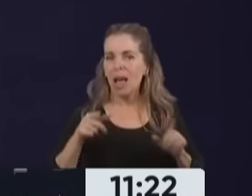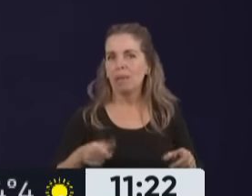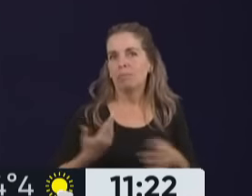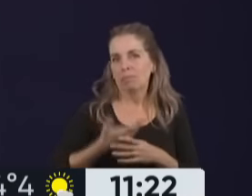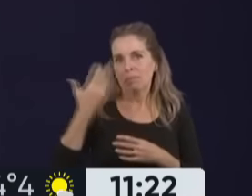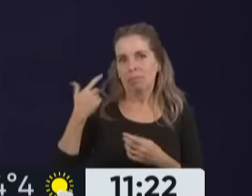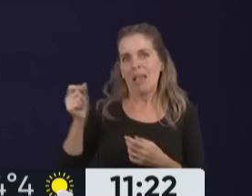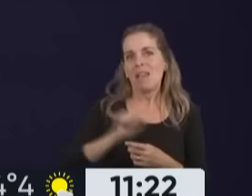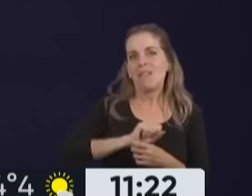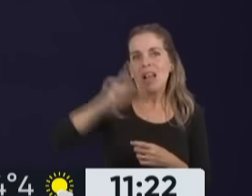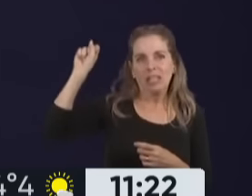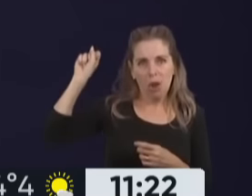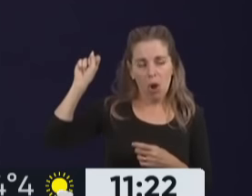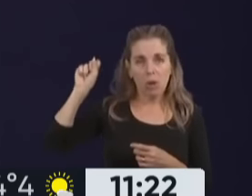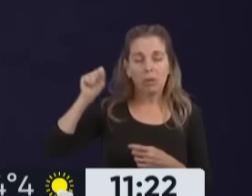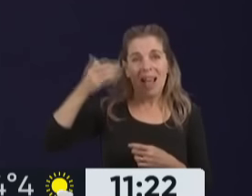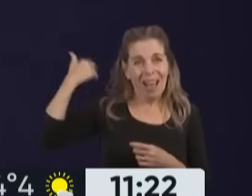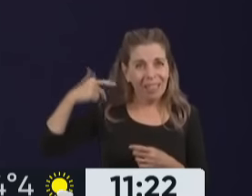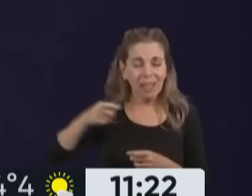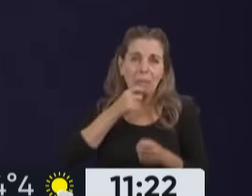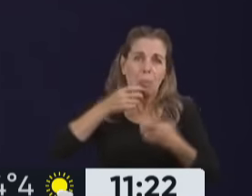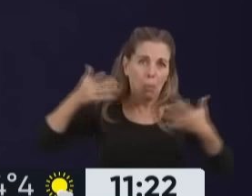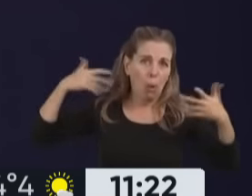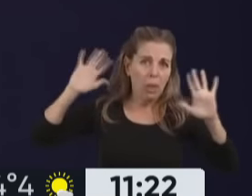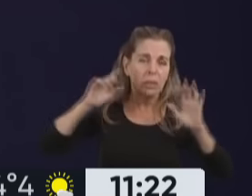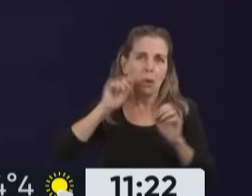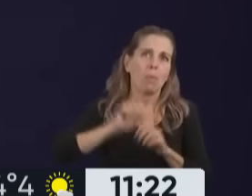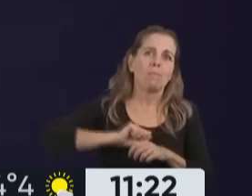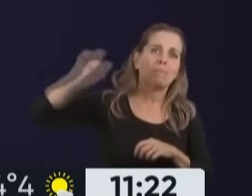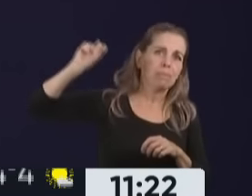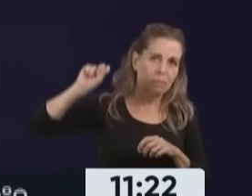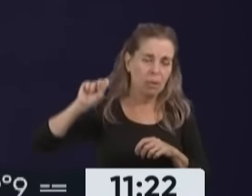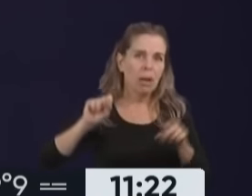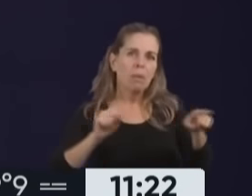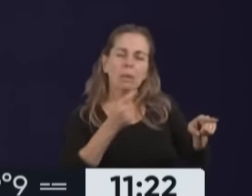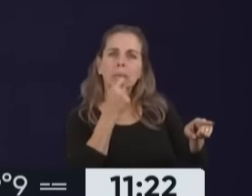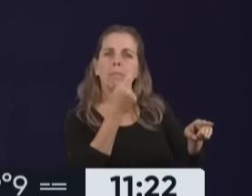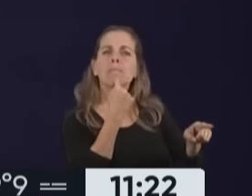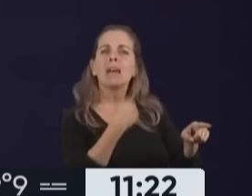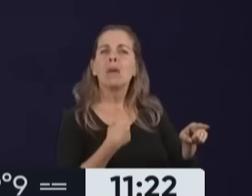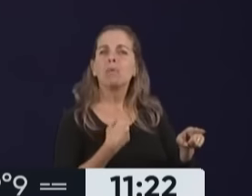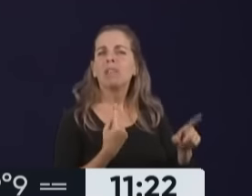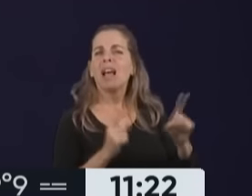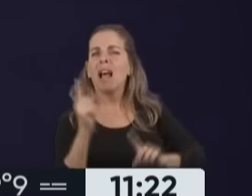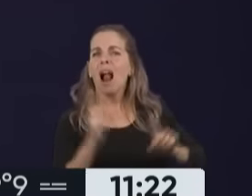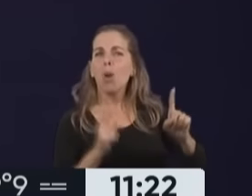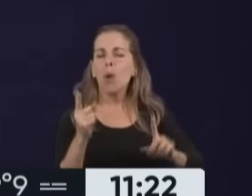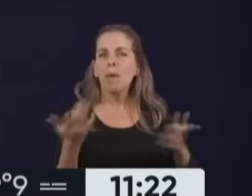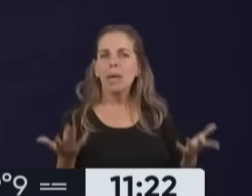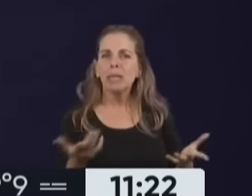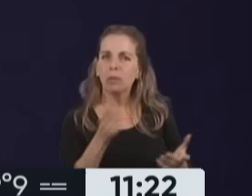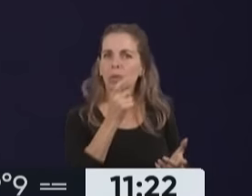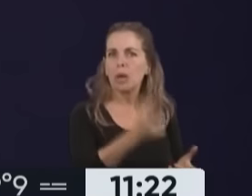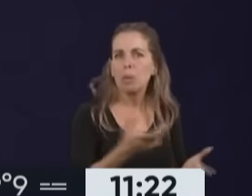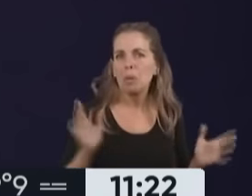inflación, dejándola correr, hubiese sido mucho más alta. De hecho, te lo he dicho incluso a vos en alguna pregunta que me has hecho, no tengo